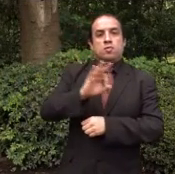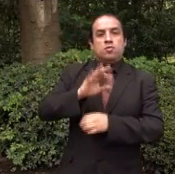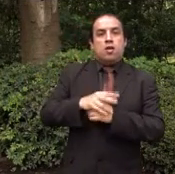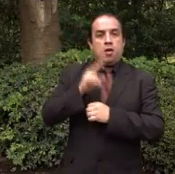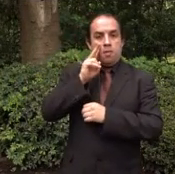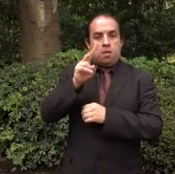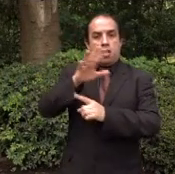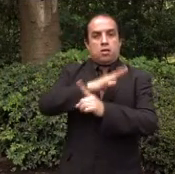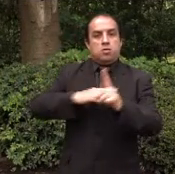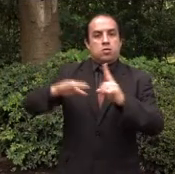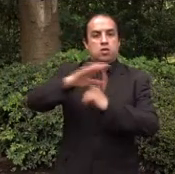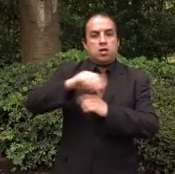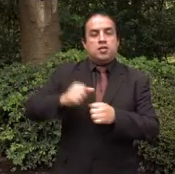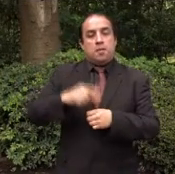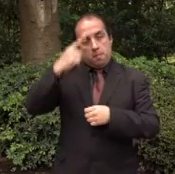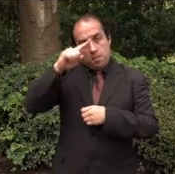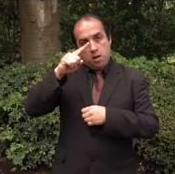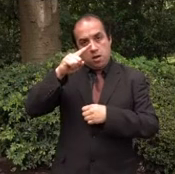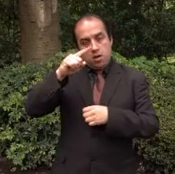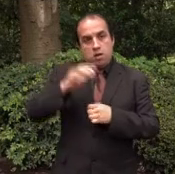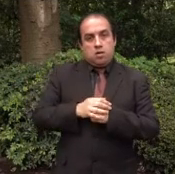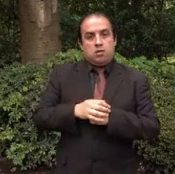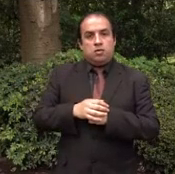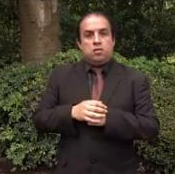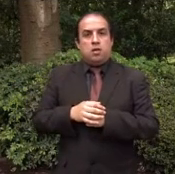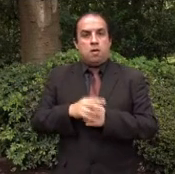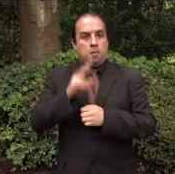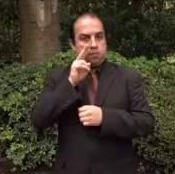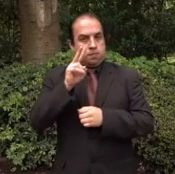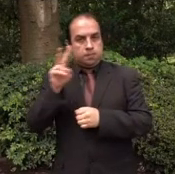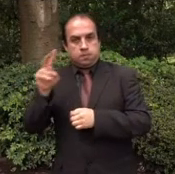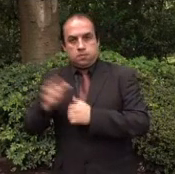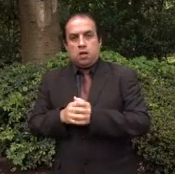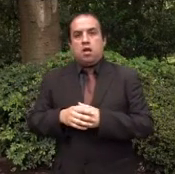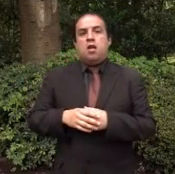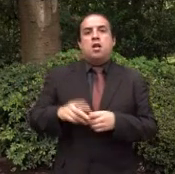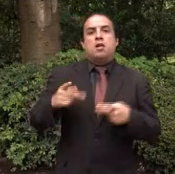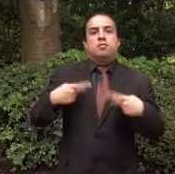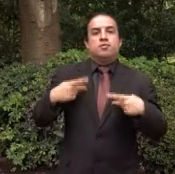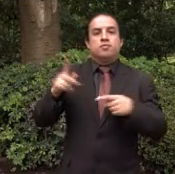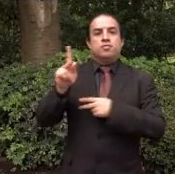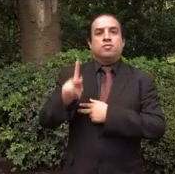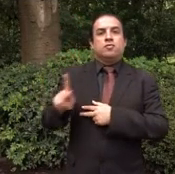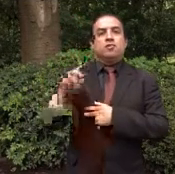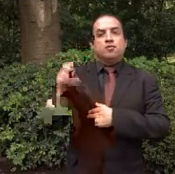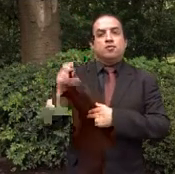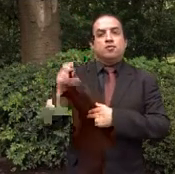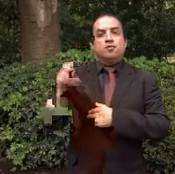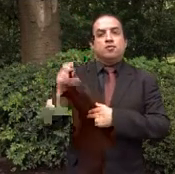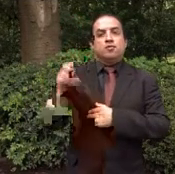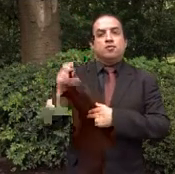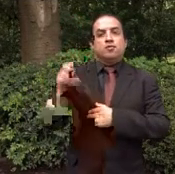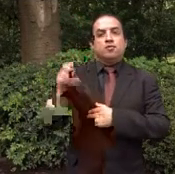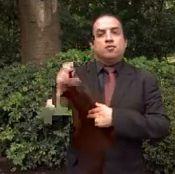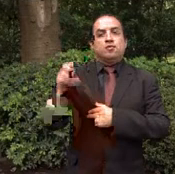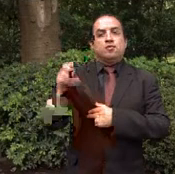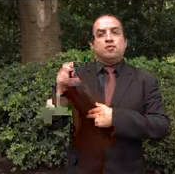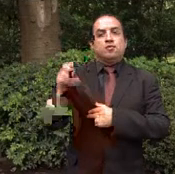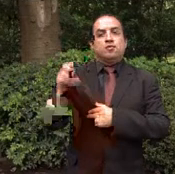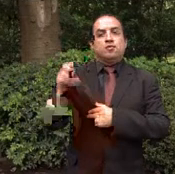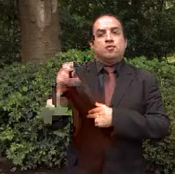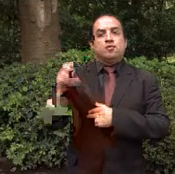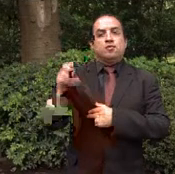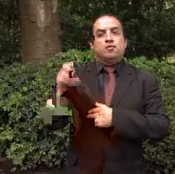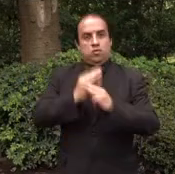cultura de los habitantes de México, de los habitantes de la ciudad y de los habitantes del mundo.